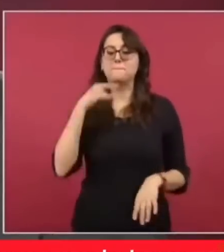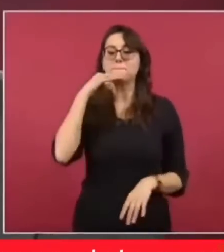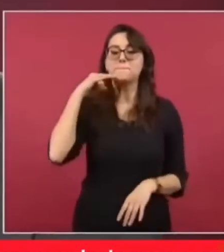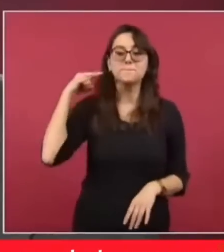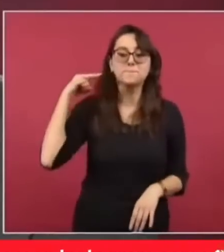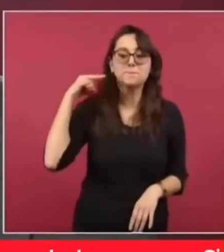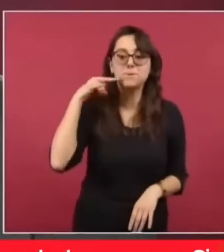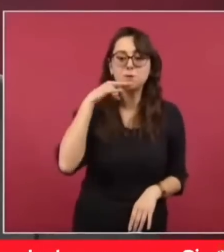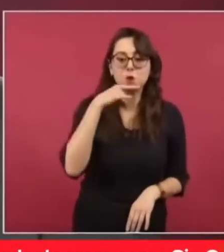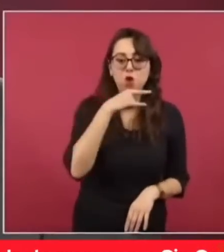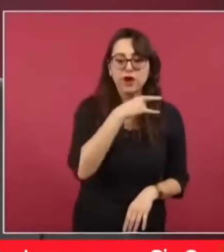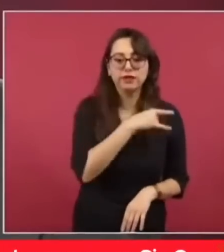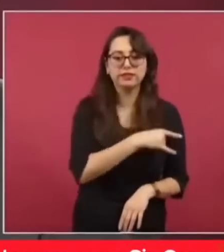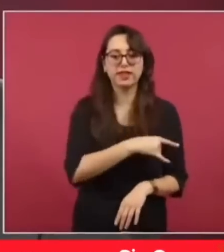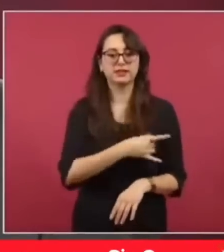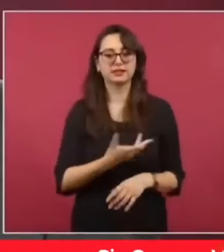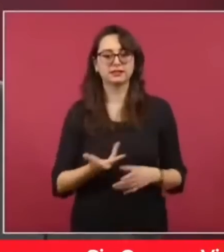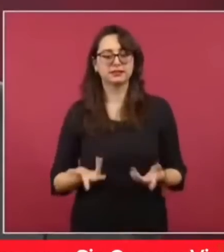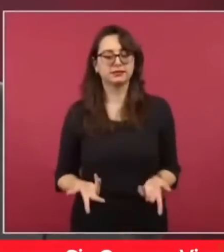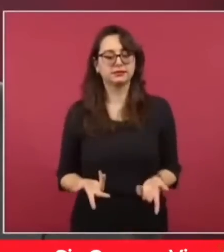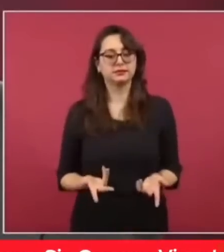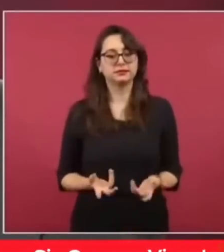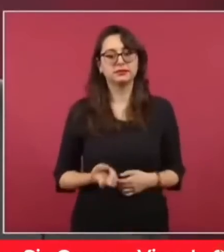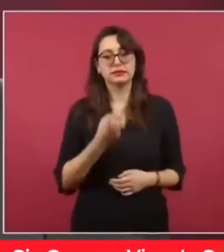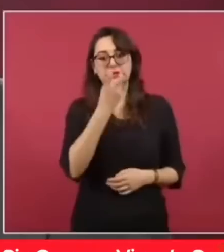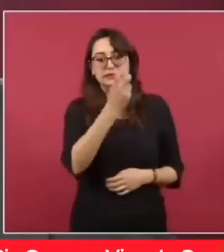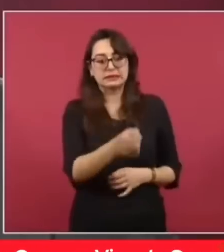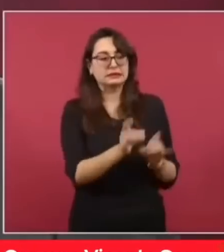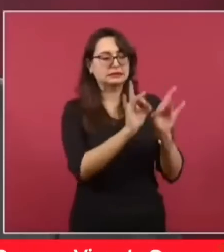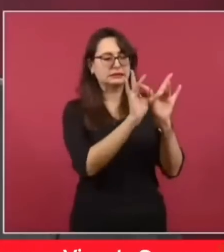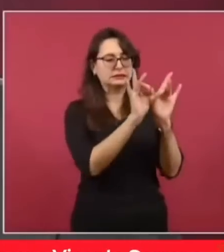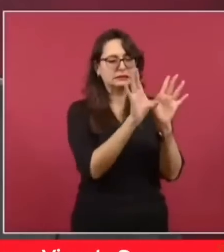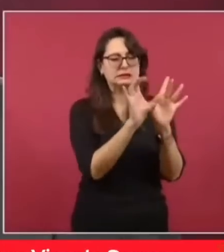Entonces, todos estos casos que deberían de dolernos,